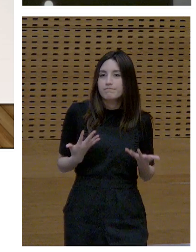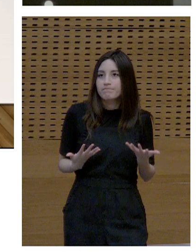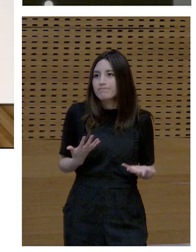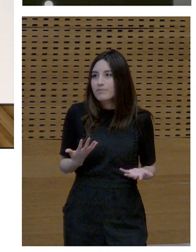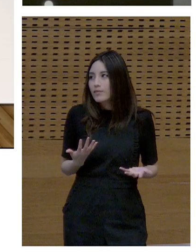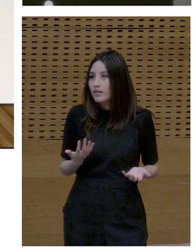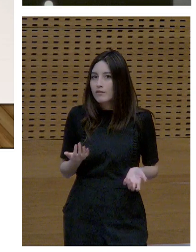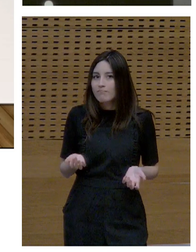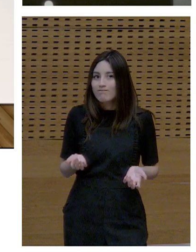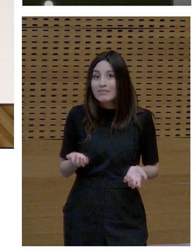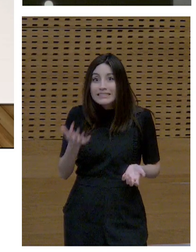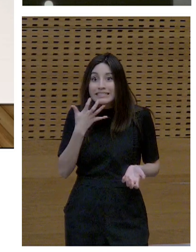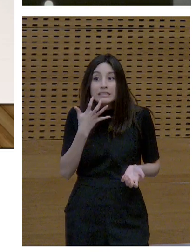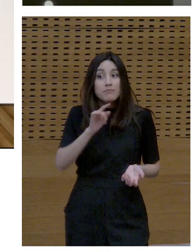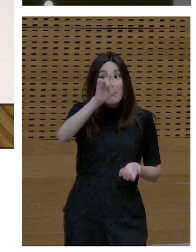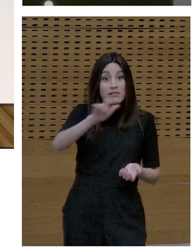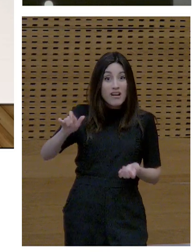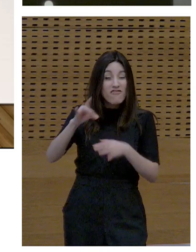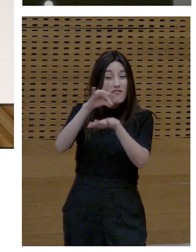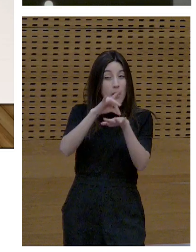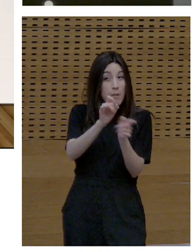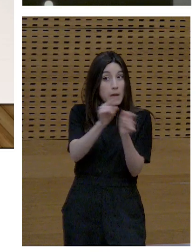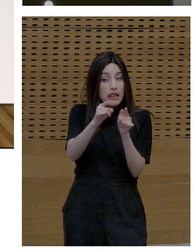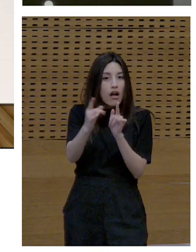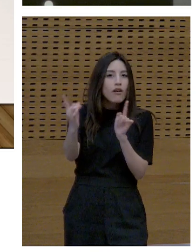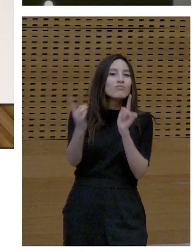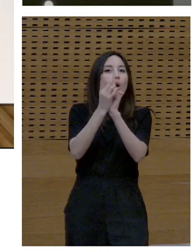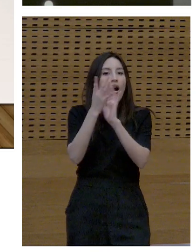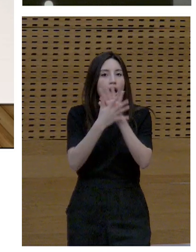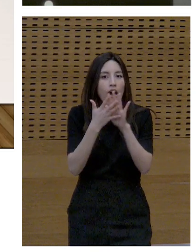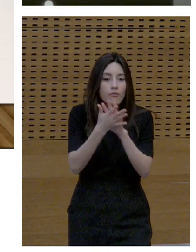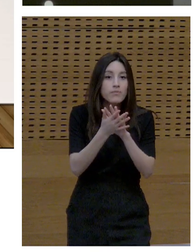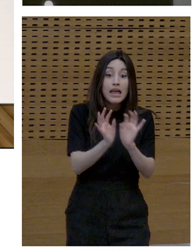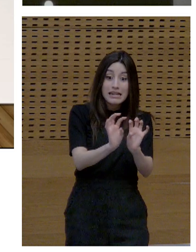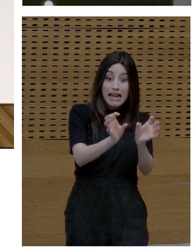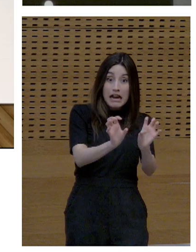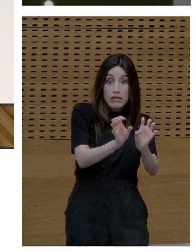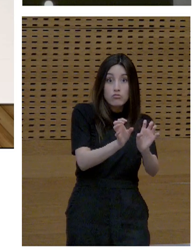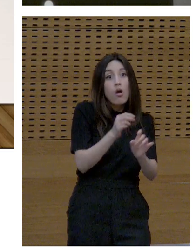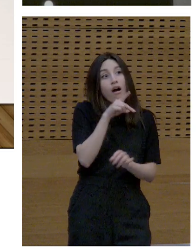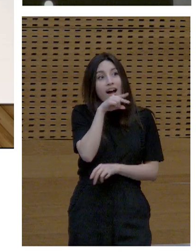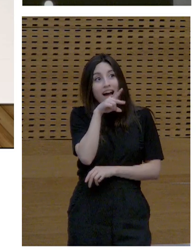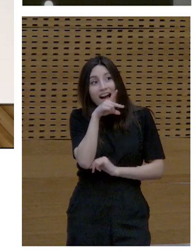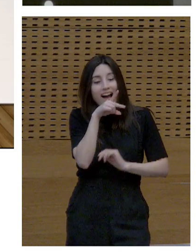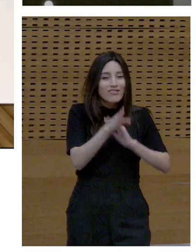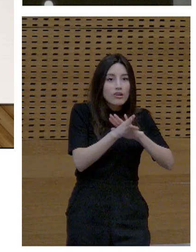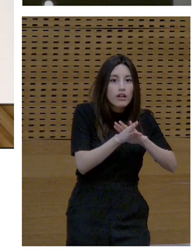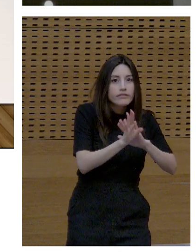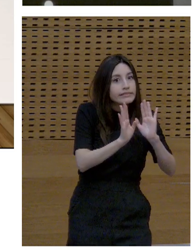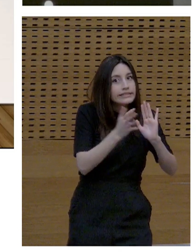con mucha gente que tenía enfermedades parecidas, siguió hablando en la radio hasta que pudo, porque luego no se le entendía